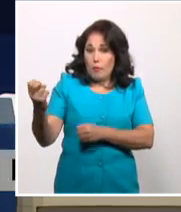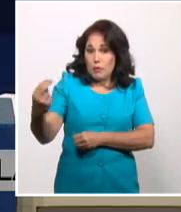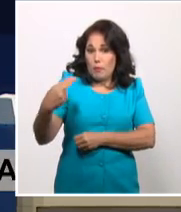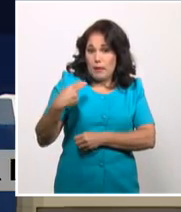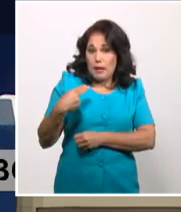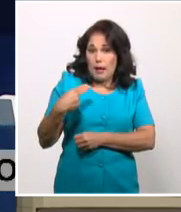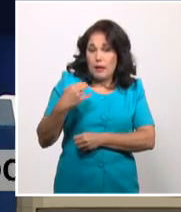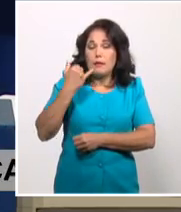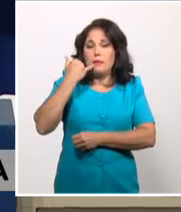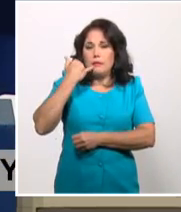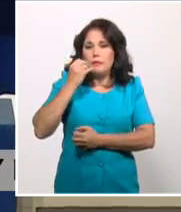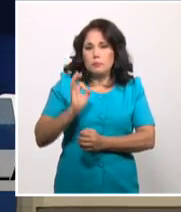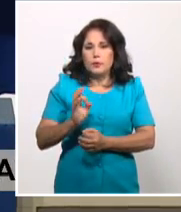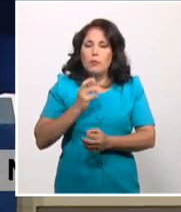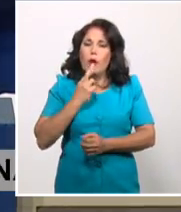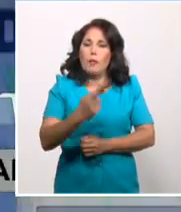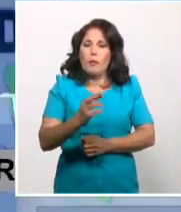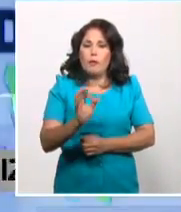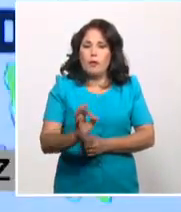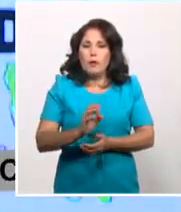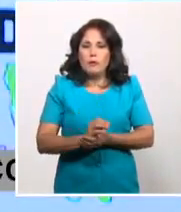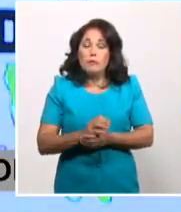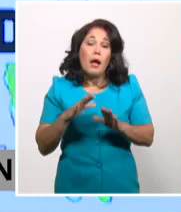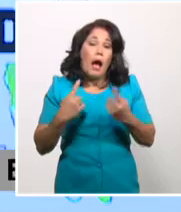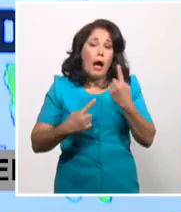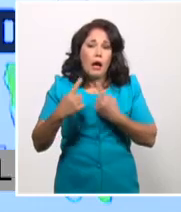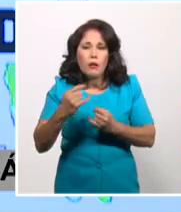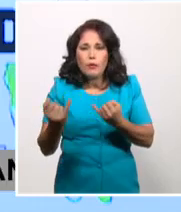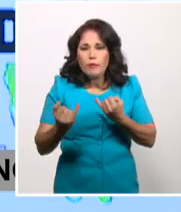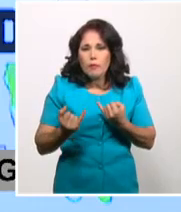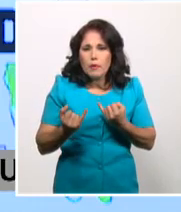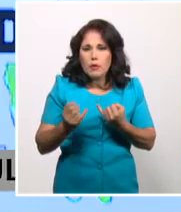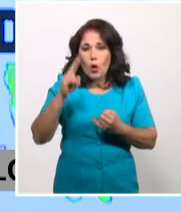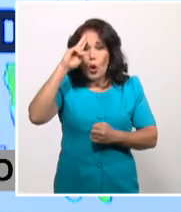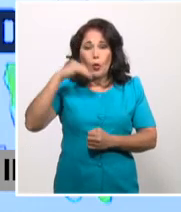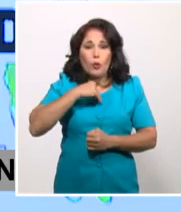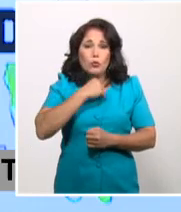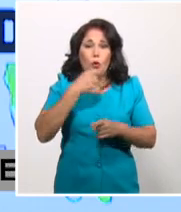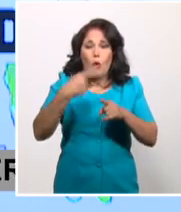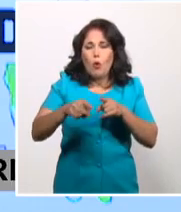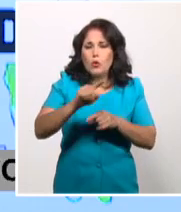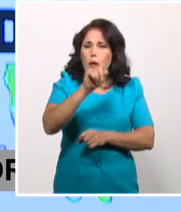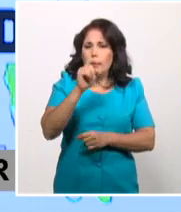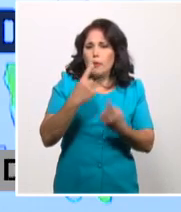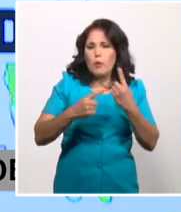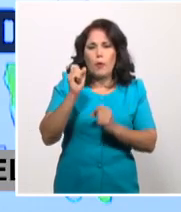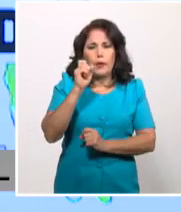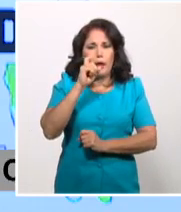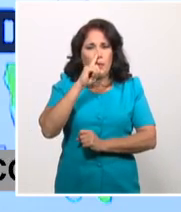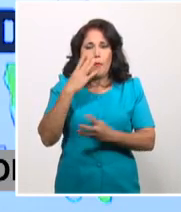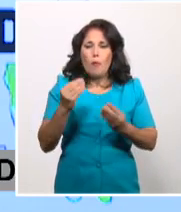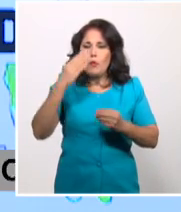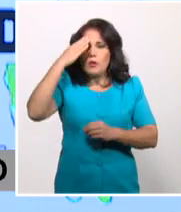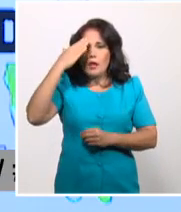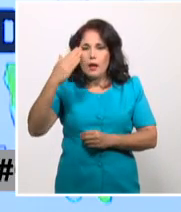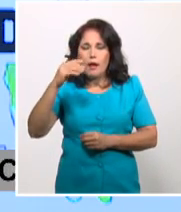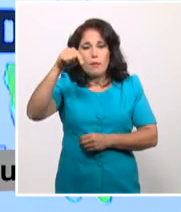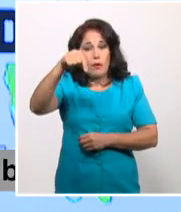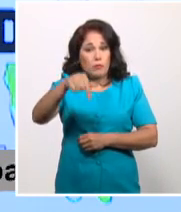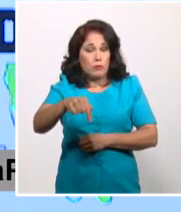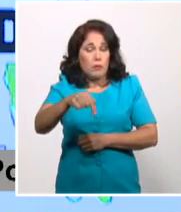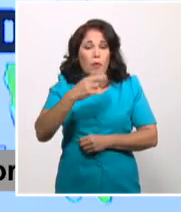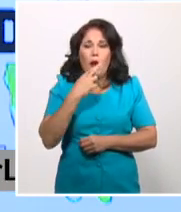por teléfono acá. Bueno, no sé si queda algo. Doctor, si no hay ninguna otra precisión, entonces terminamos. Muchas gracias por la actualización, por